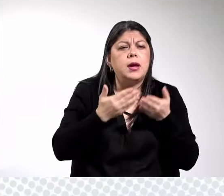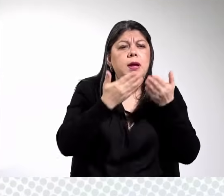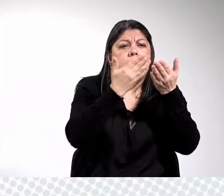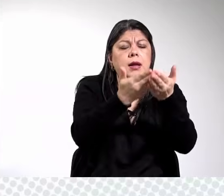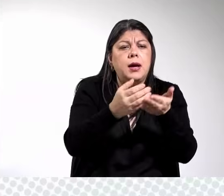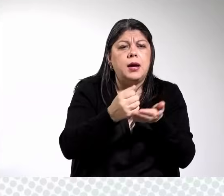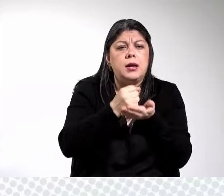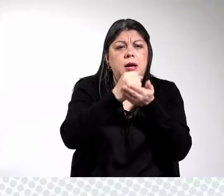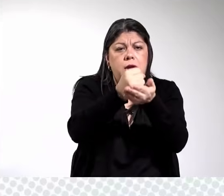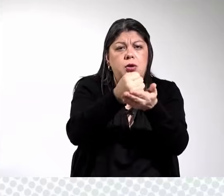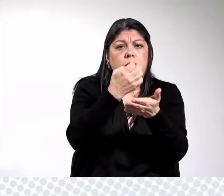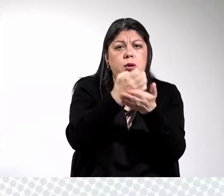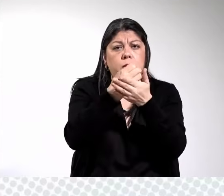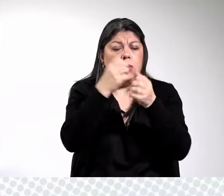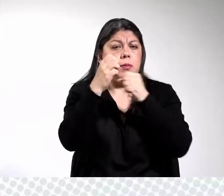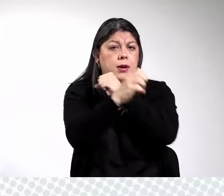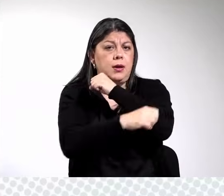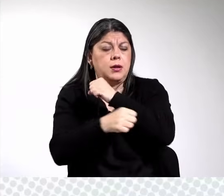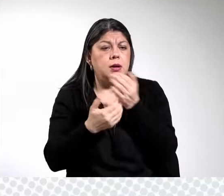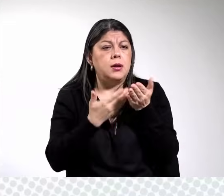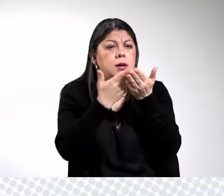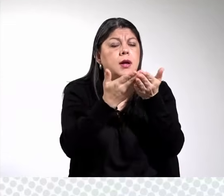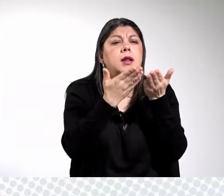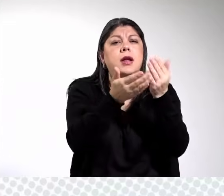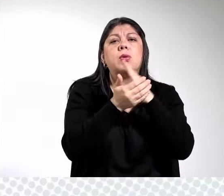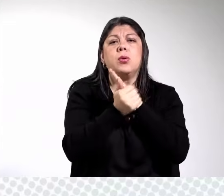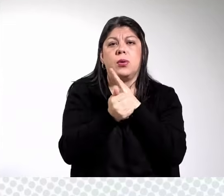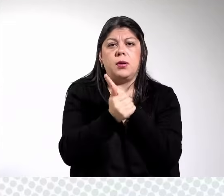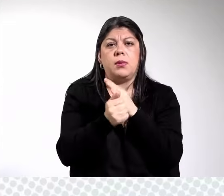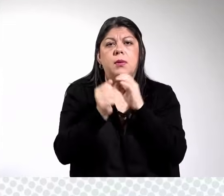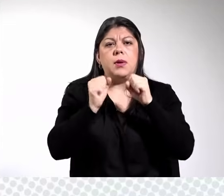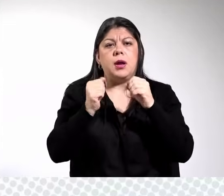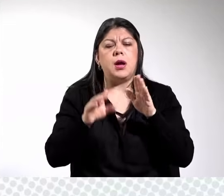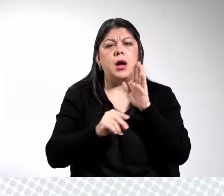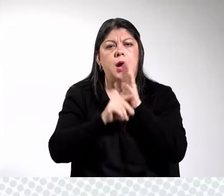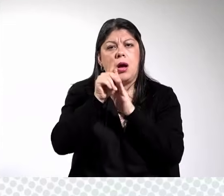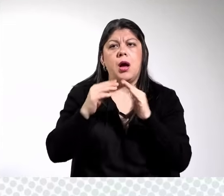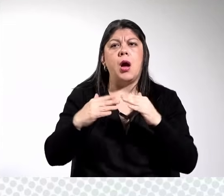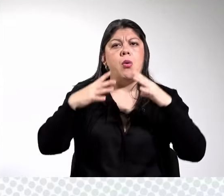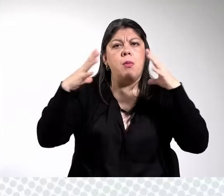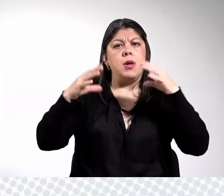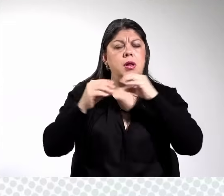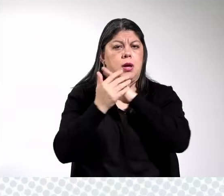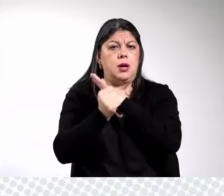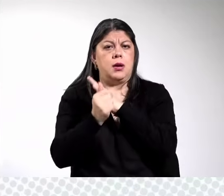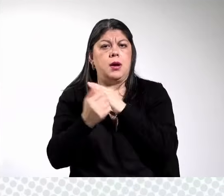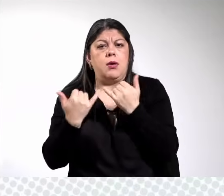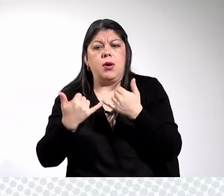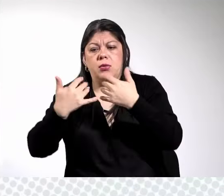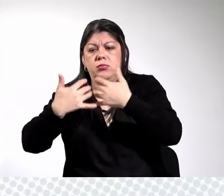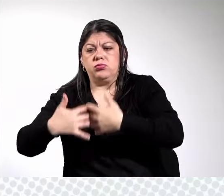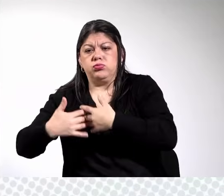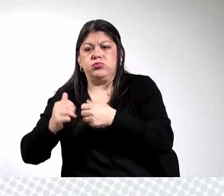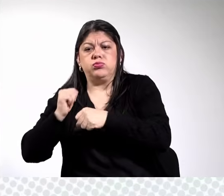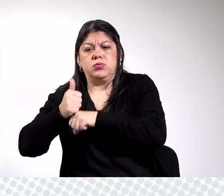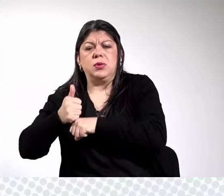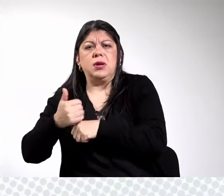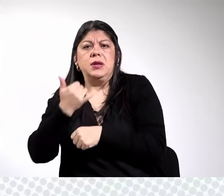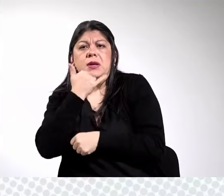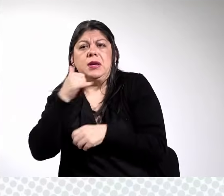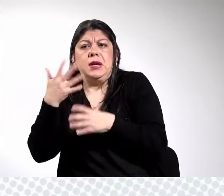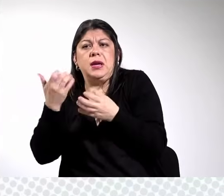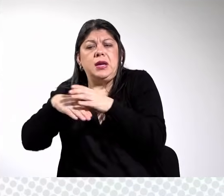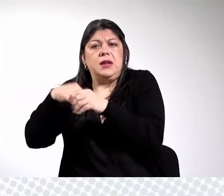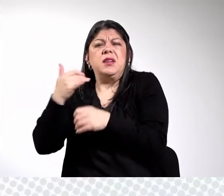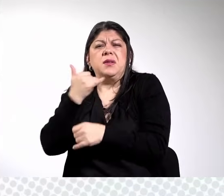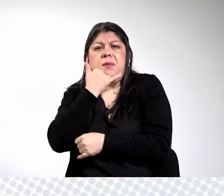inversión extranjera, llevando capacidades, porque hay que elevar la capacidad. ¿Qué nos está pasando en más de una zona franca que se ha querido salir? Que al final